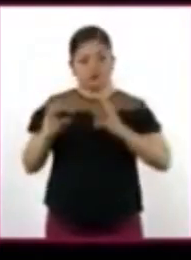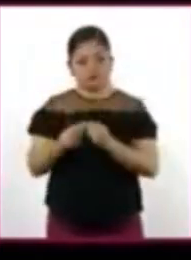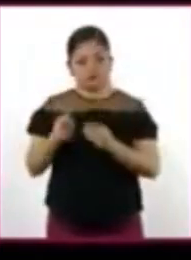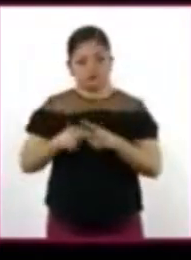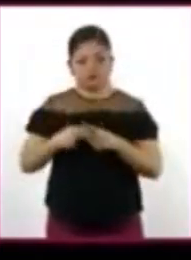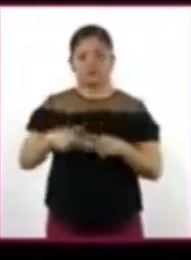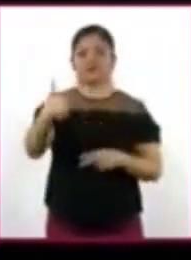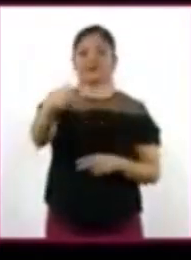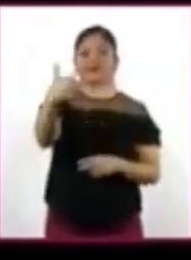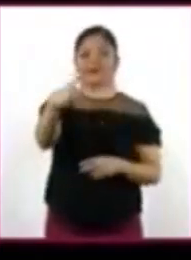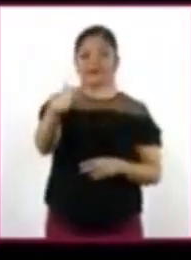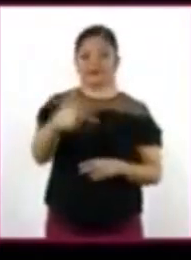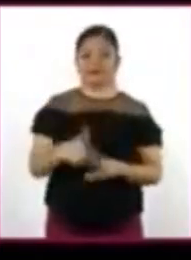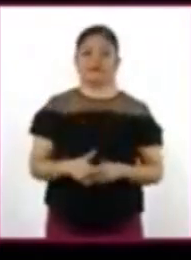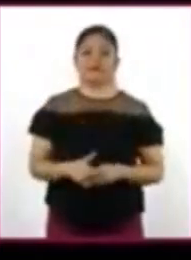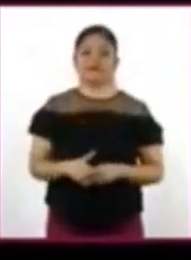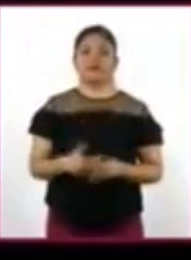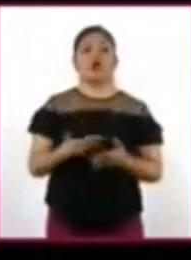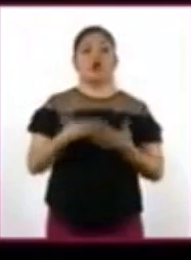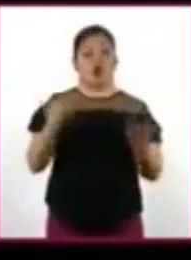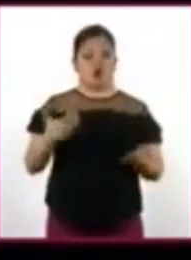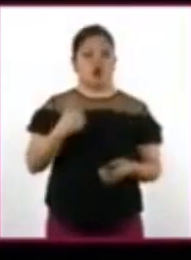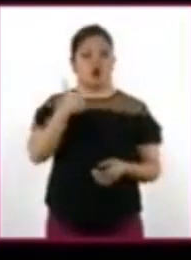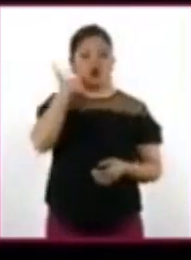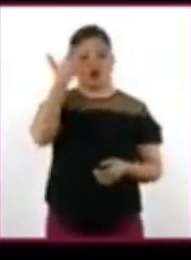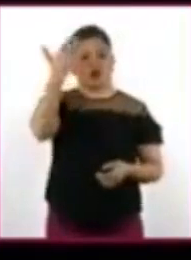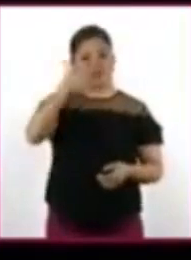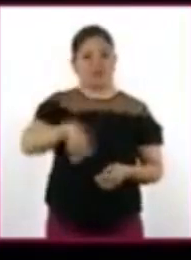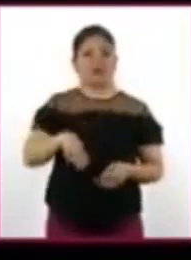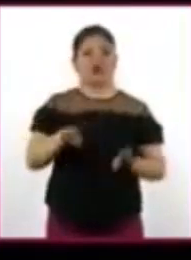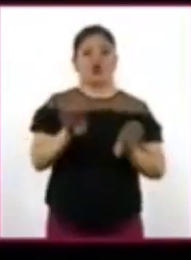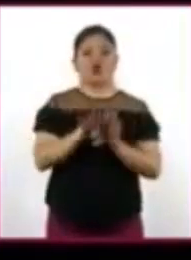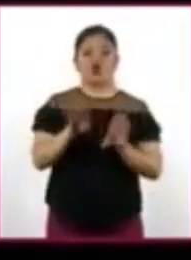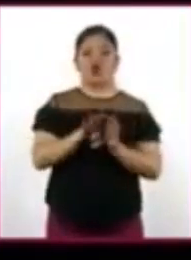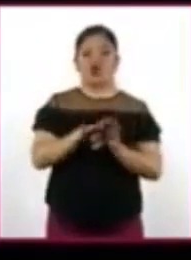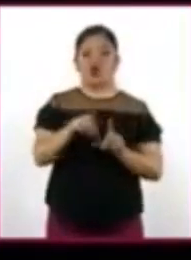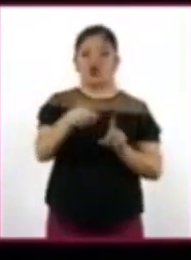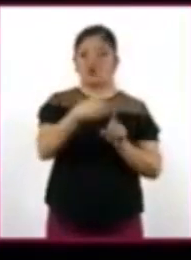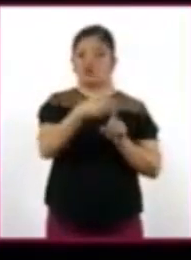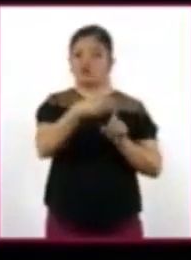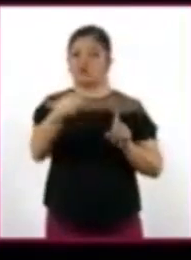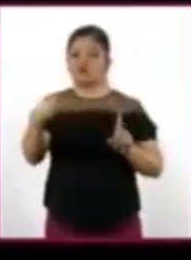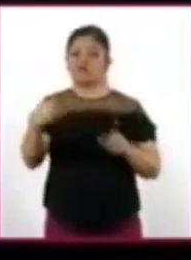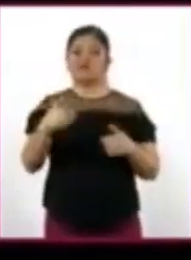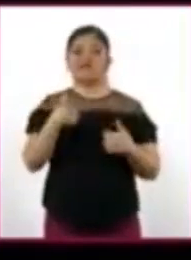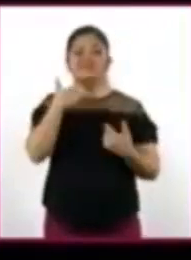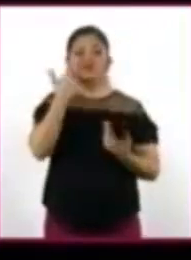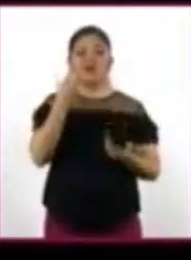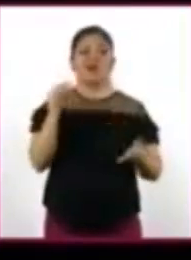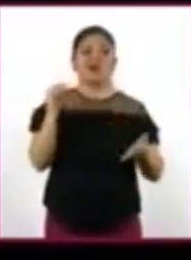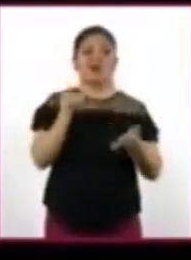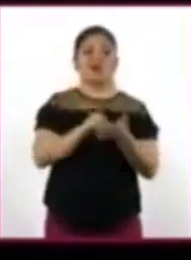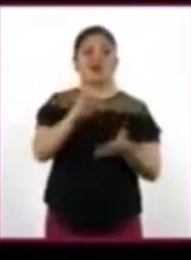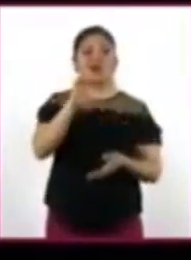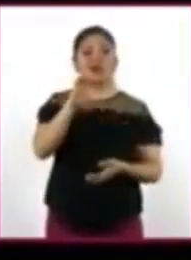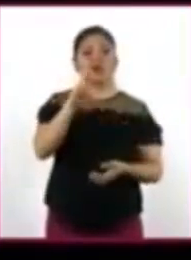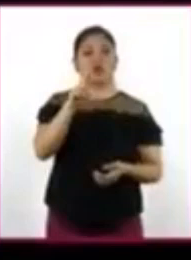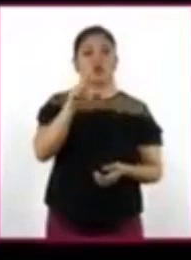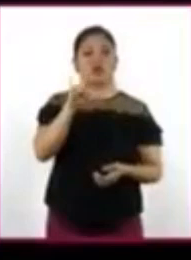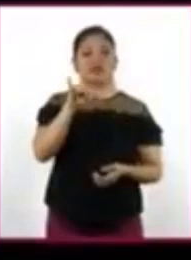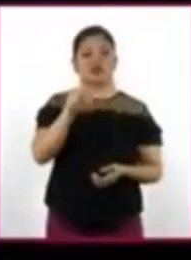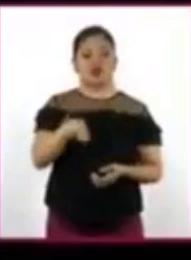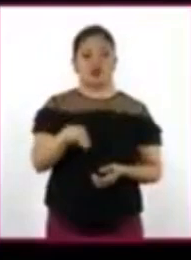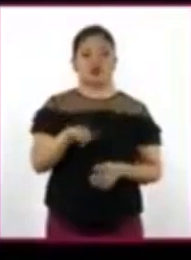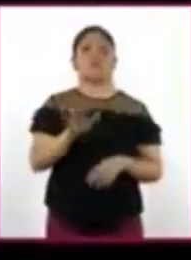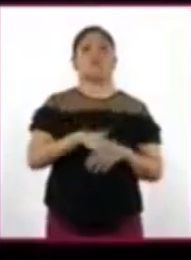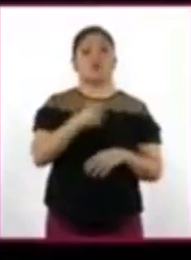13 bloques. Ahora, lo que me encantaría saber es la ecuación que rige este comportamiento, es decir, si nosotros vemos los bloques o si